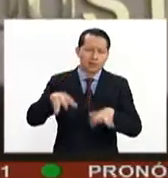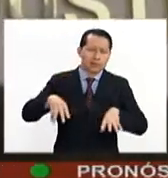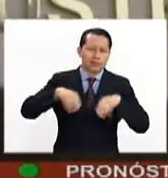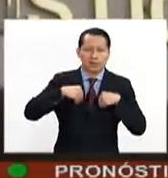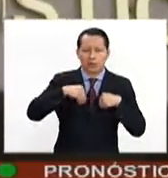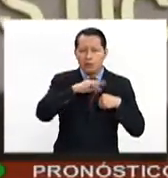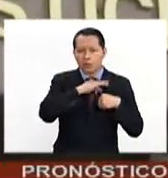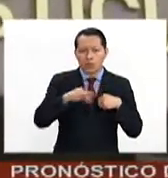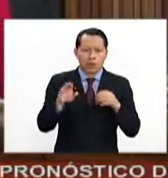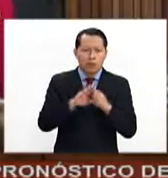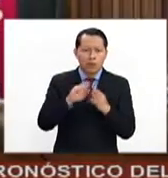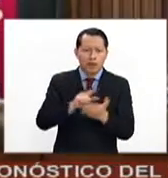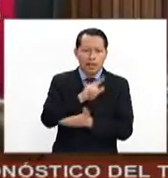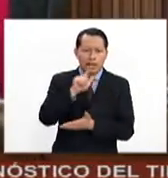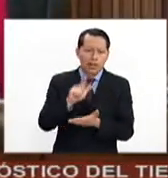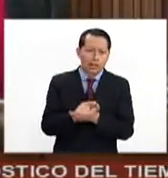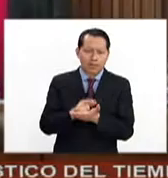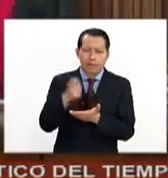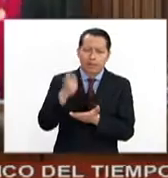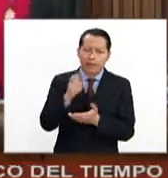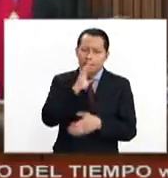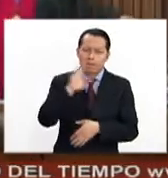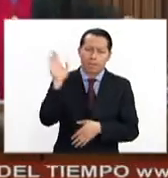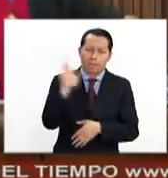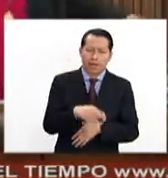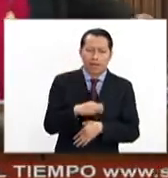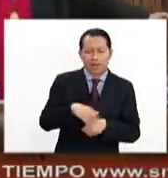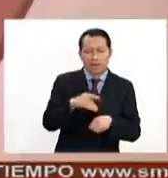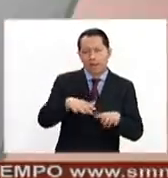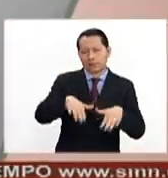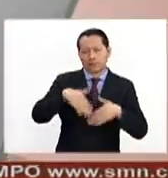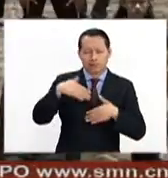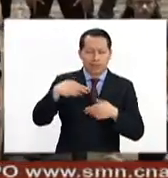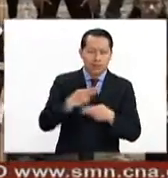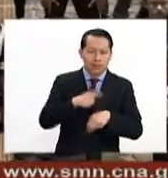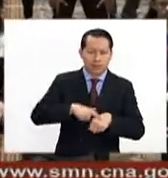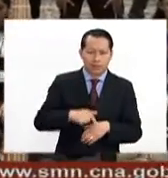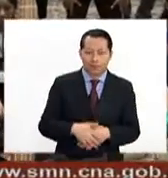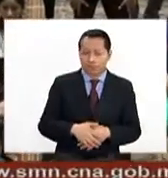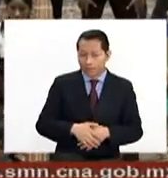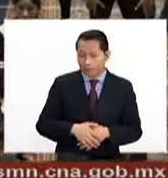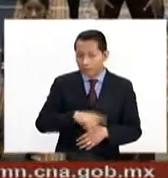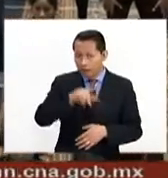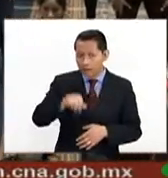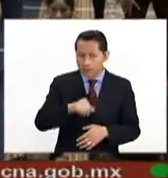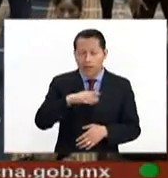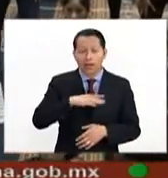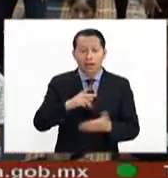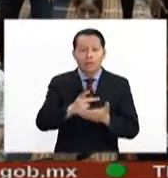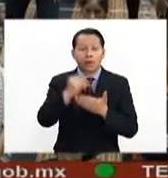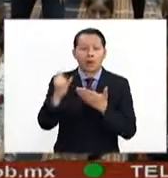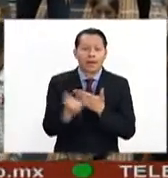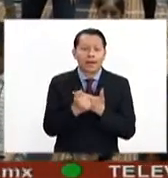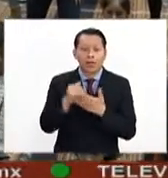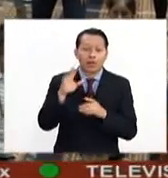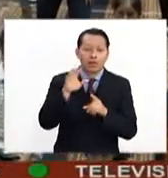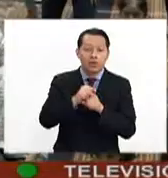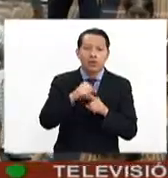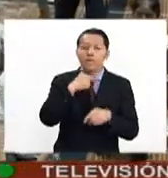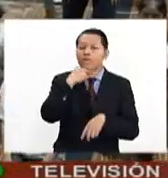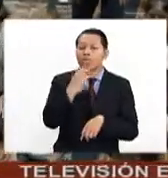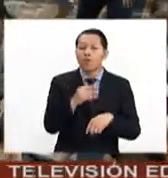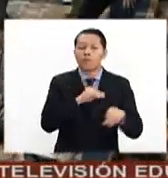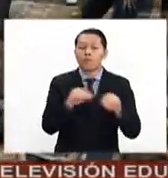las competencias legislativas de la Asamblea Nacional. Más adelante, el proyecto de alcance Voces